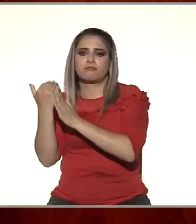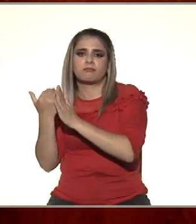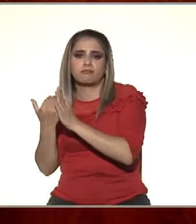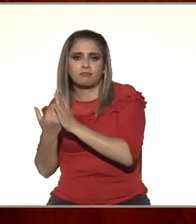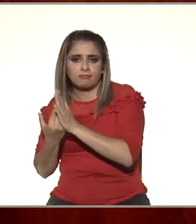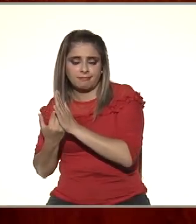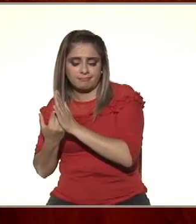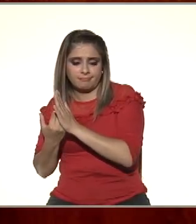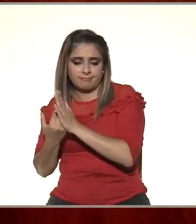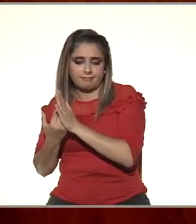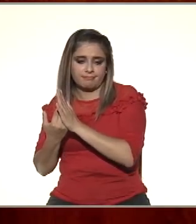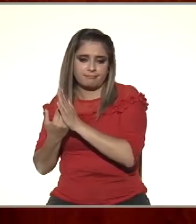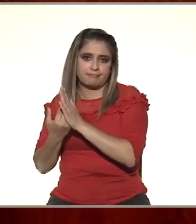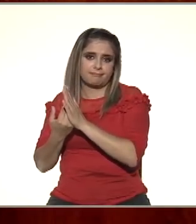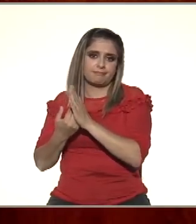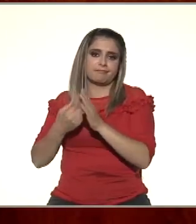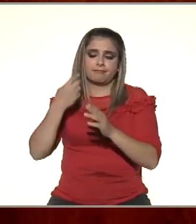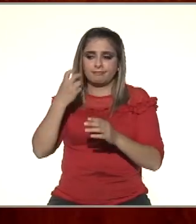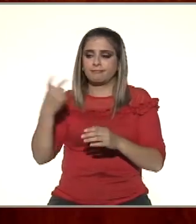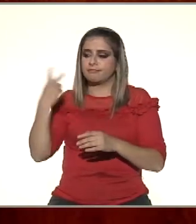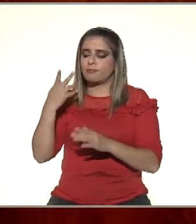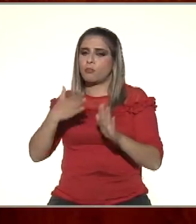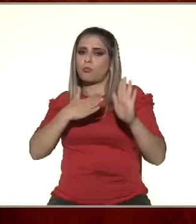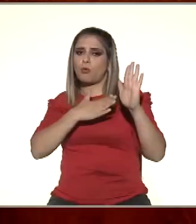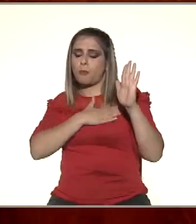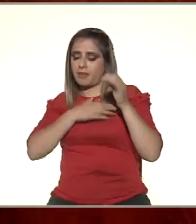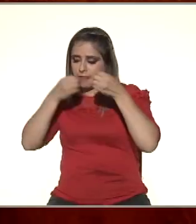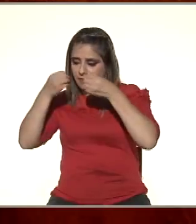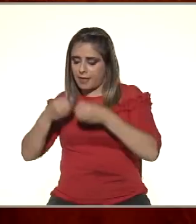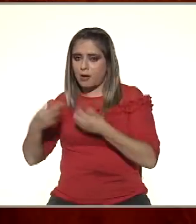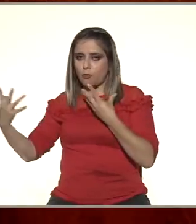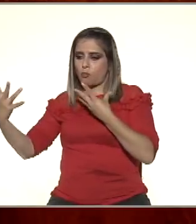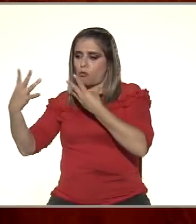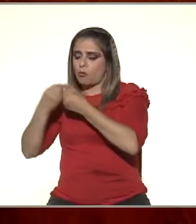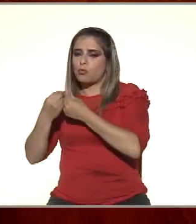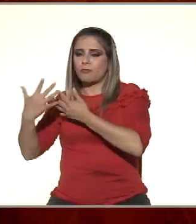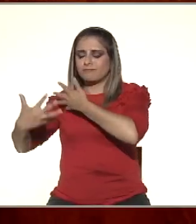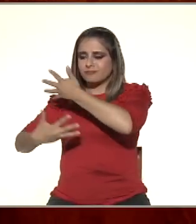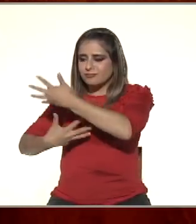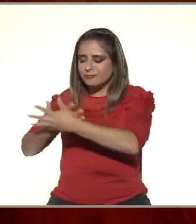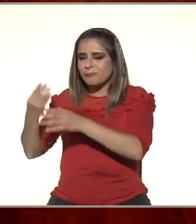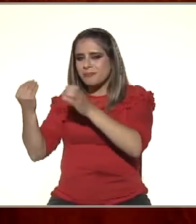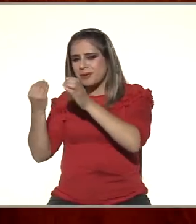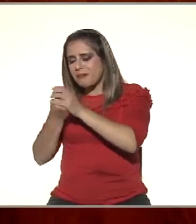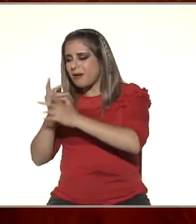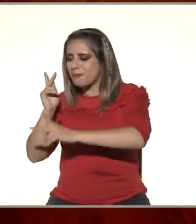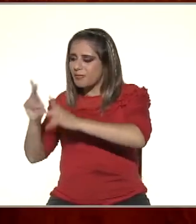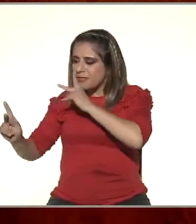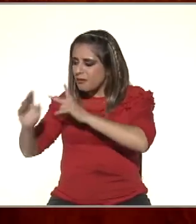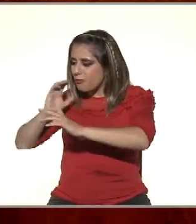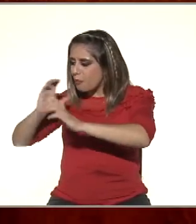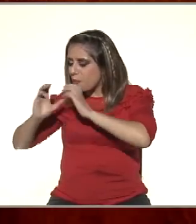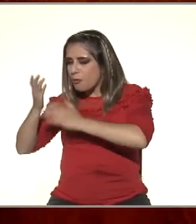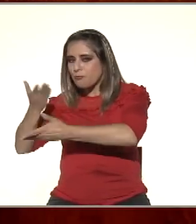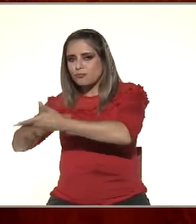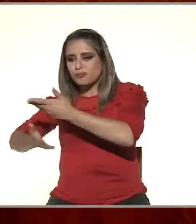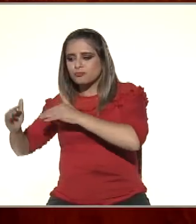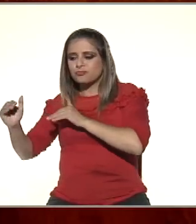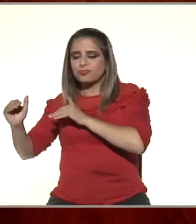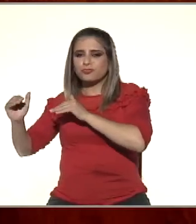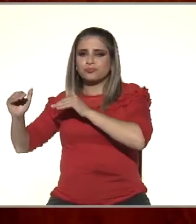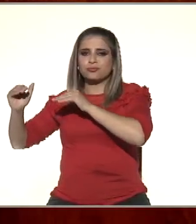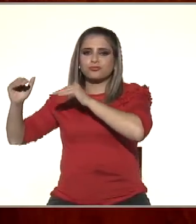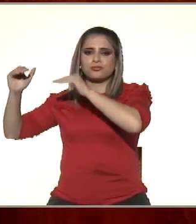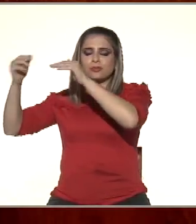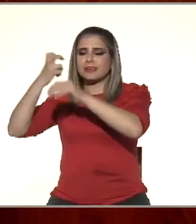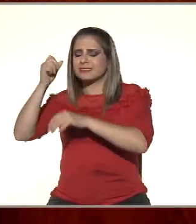sobre todo se pierde el poder comprometernos, y nos comprometemos en la intimidad, cuando conocemos y podemos construir